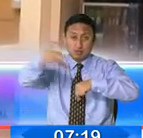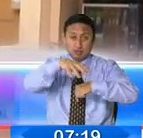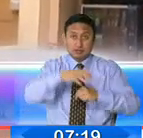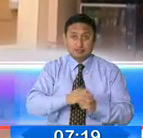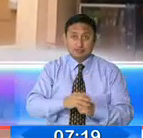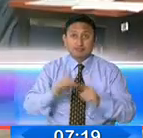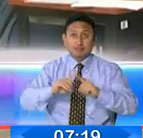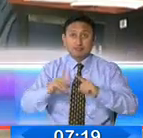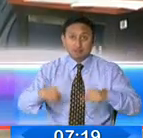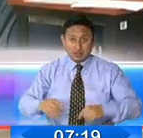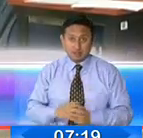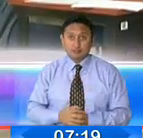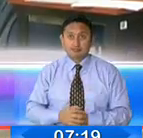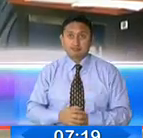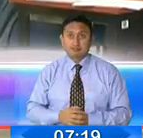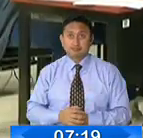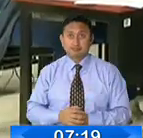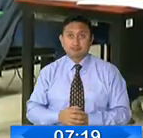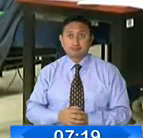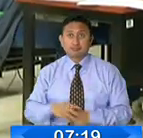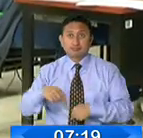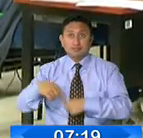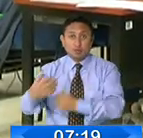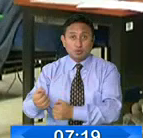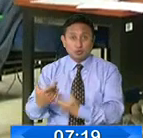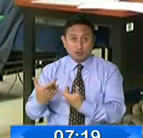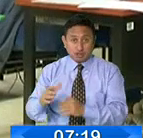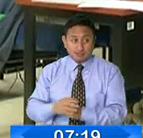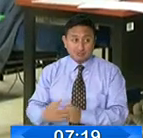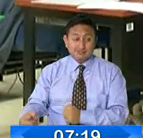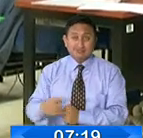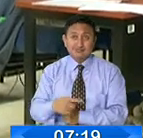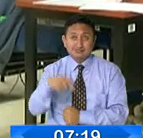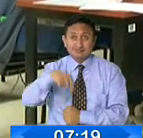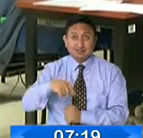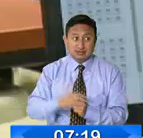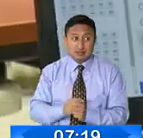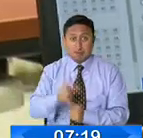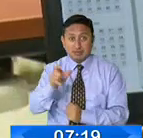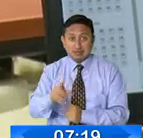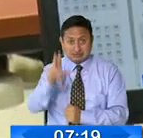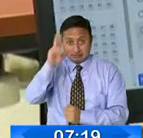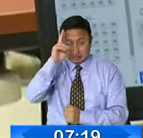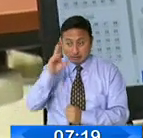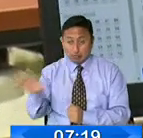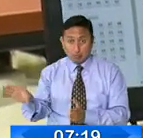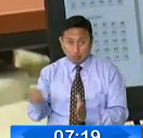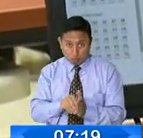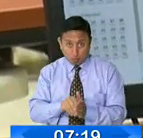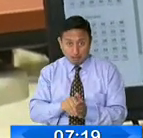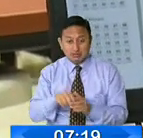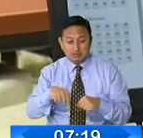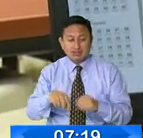diferentes facultades. Se informó que, con el fin de evitar intentos de copia, se